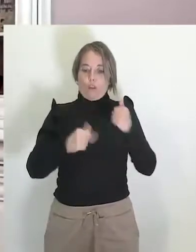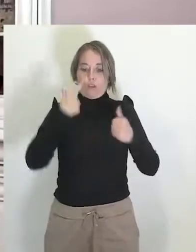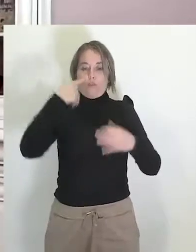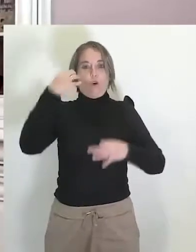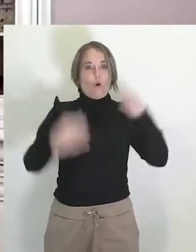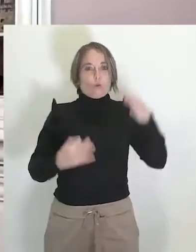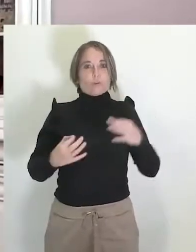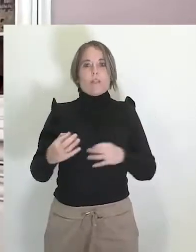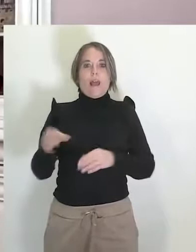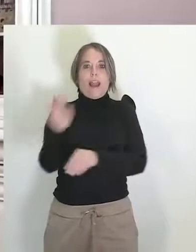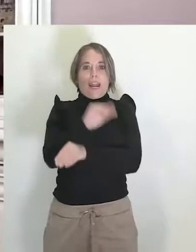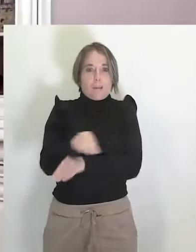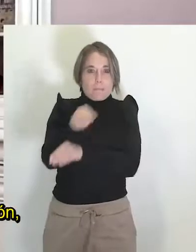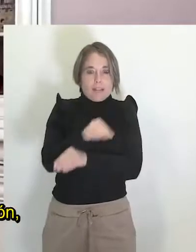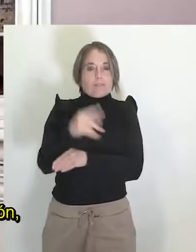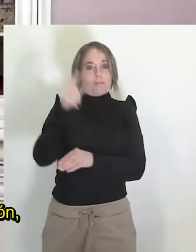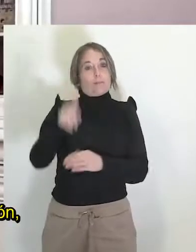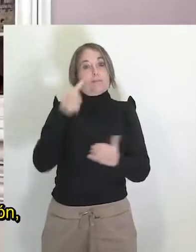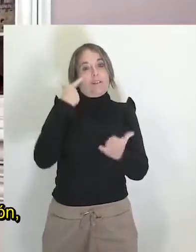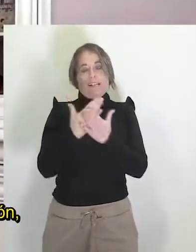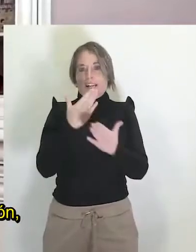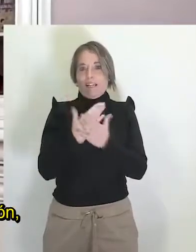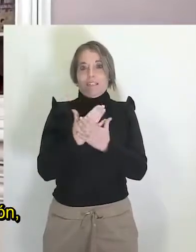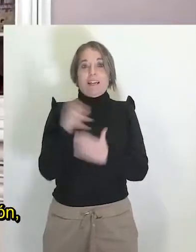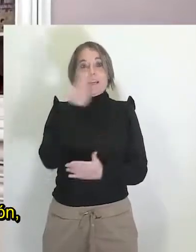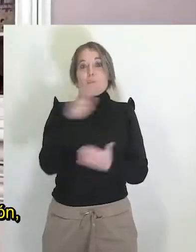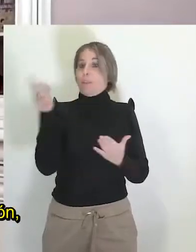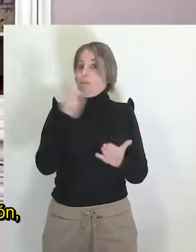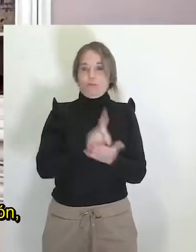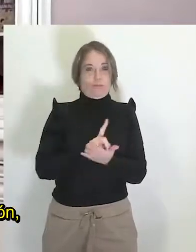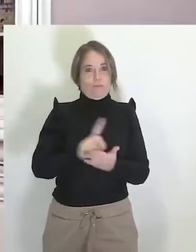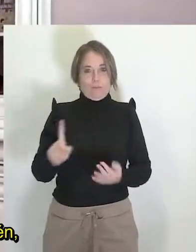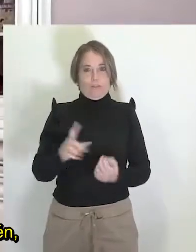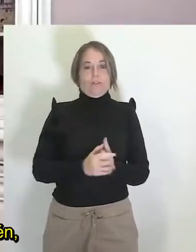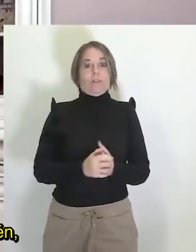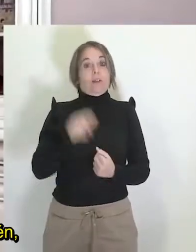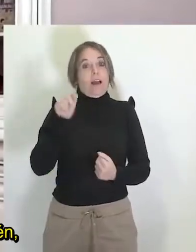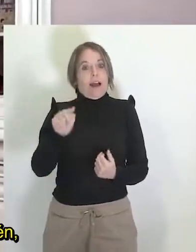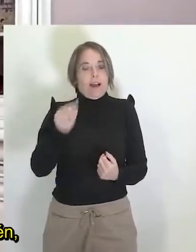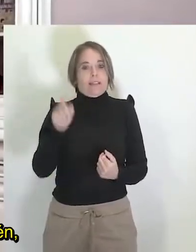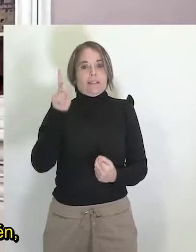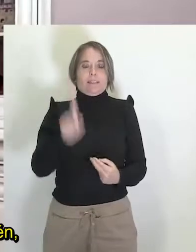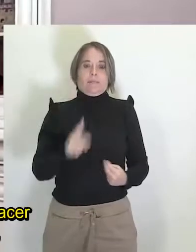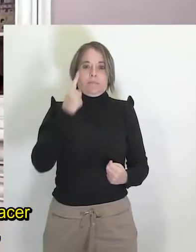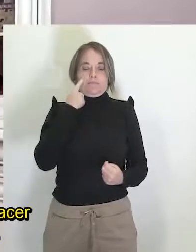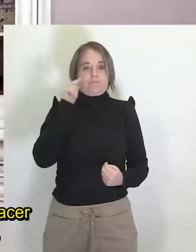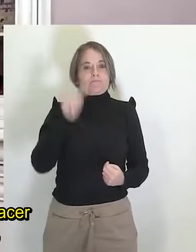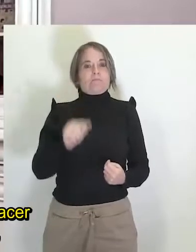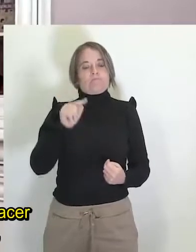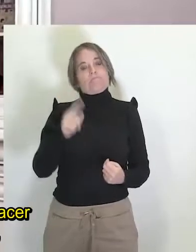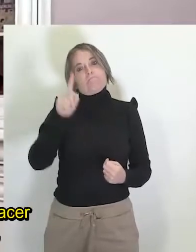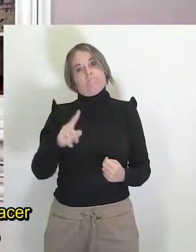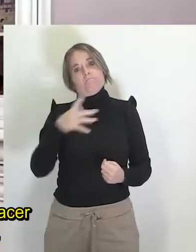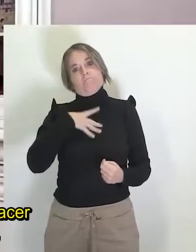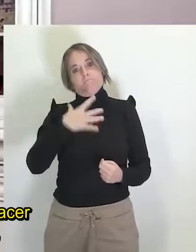parte, de justicia, de reparación y de garantías de no repetición fundamental? Y me imagino que ahí también, pues al margen